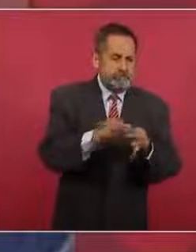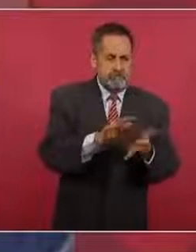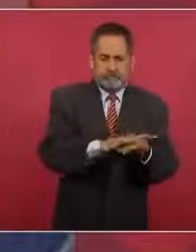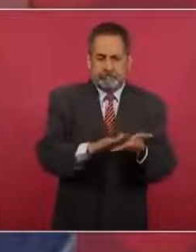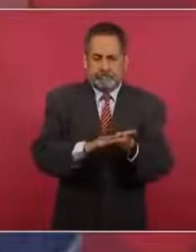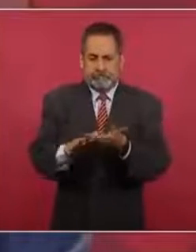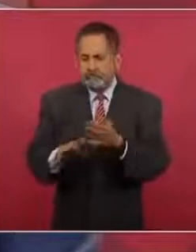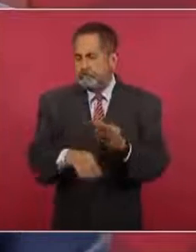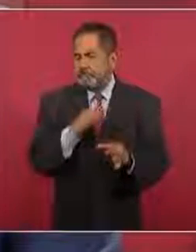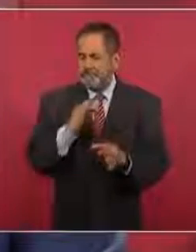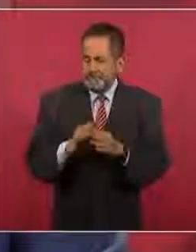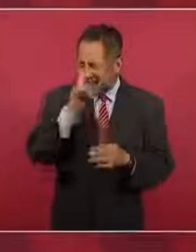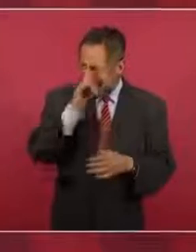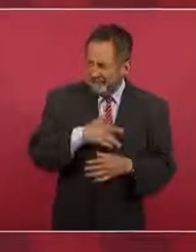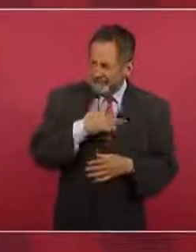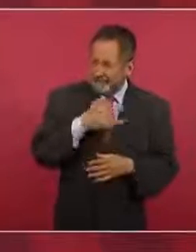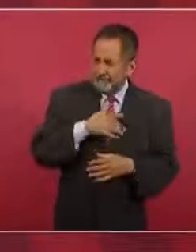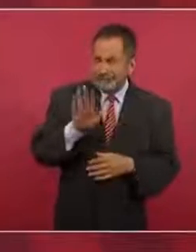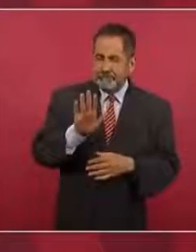hubo